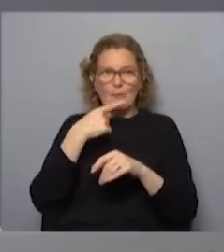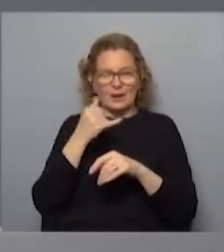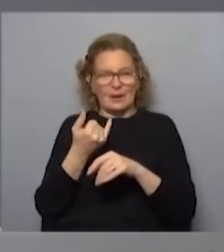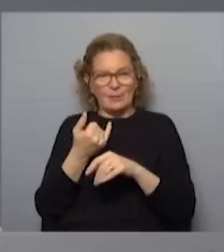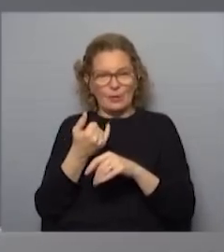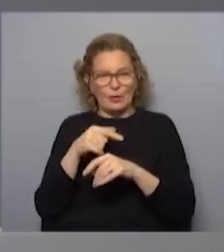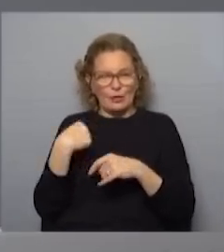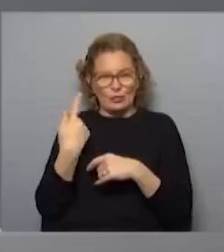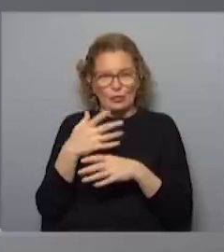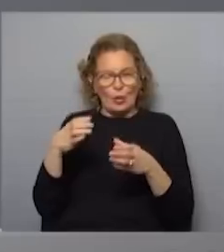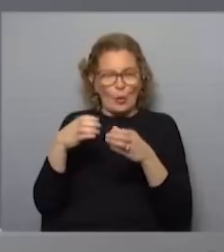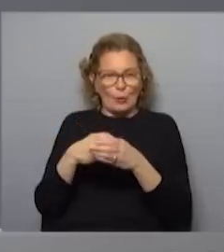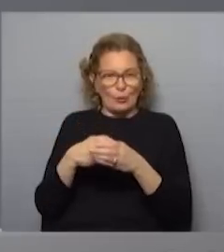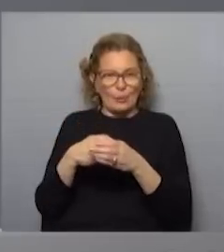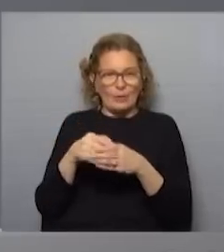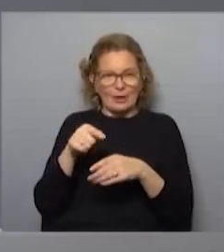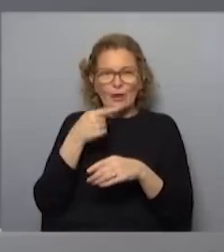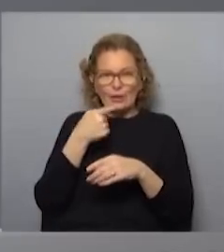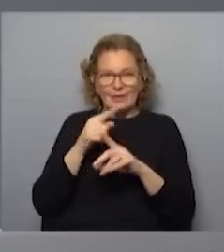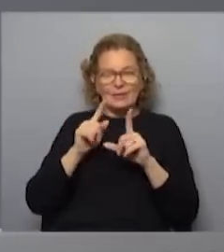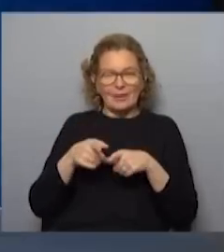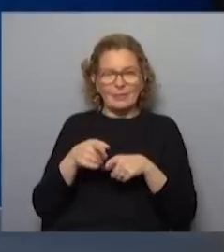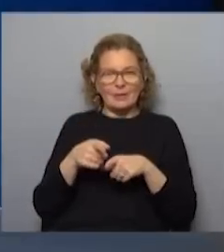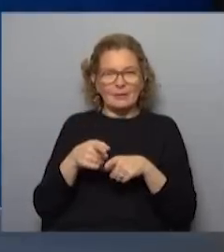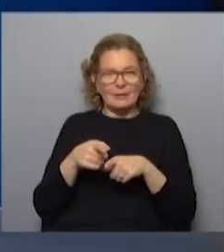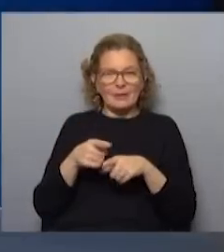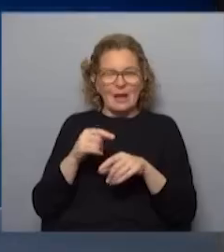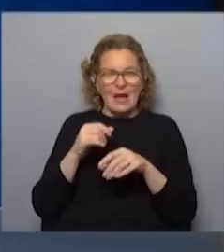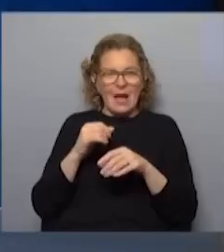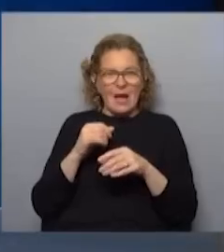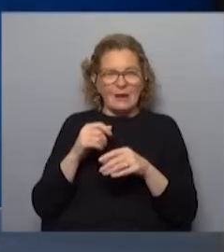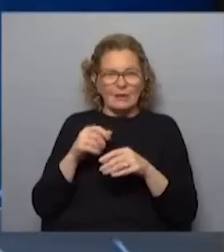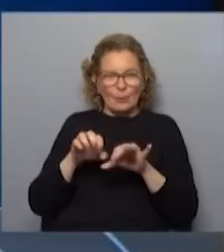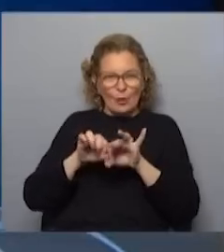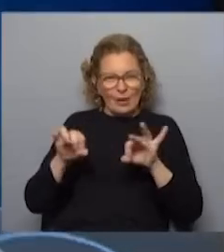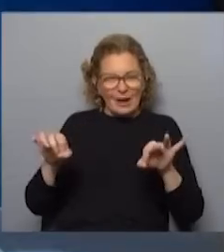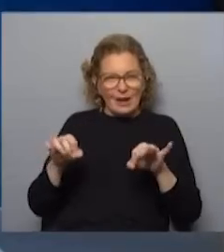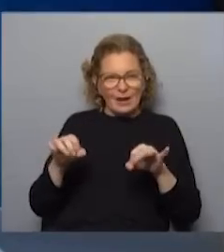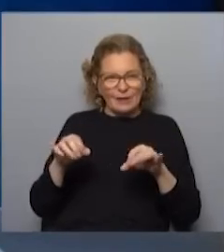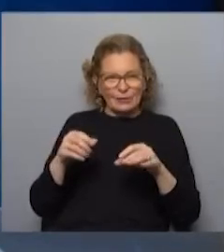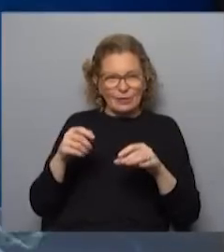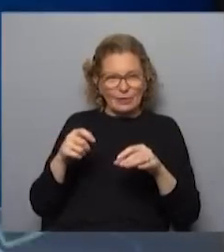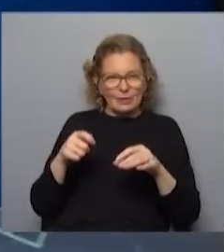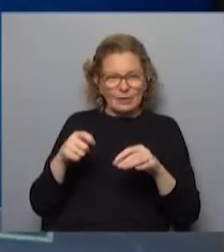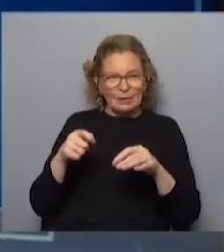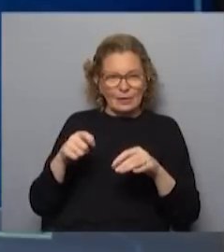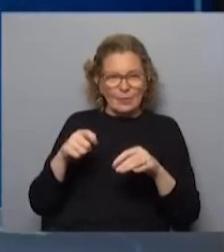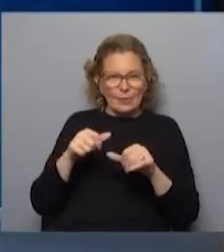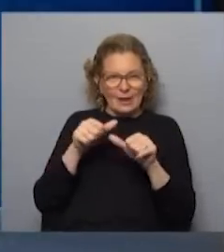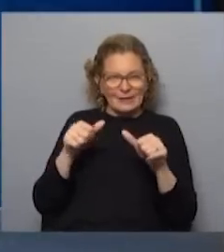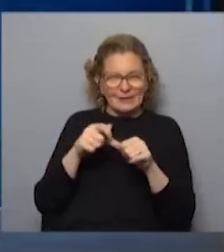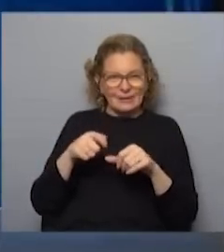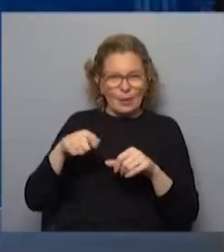desprestigiar a todo movimiento eso también hasta que cargaban unos caños con no sé qué material que hoy las usaban